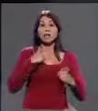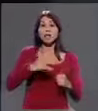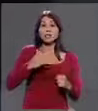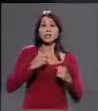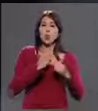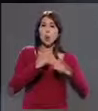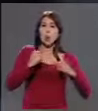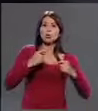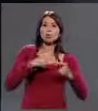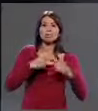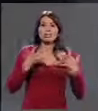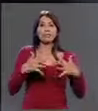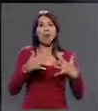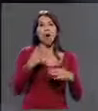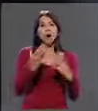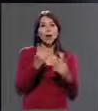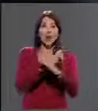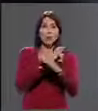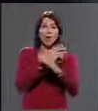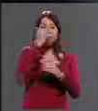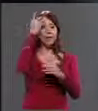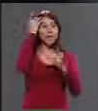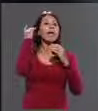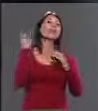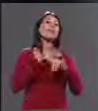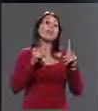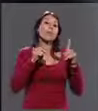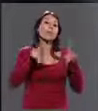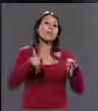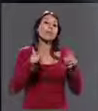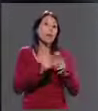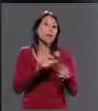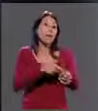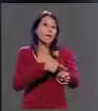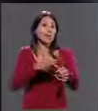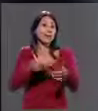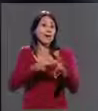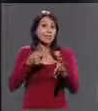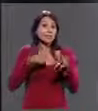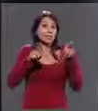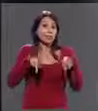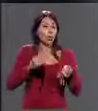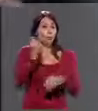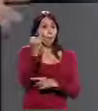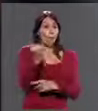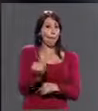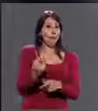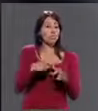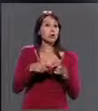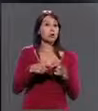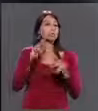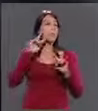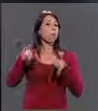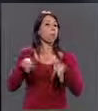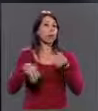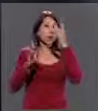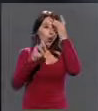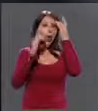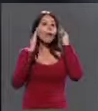cierto verdad Ahora sí voy a cuidarme lo que como pero muchas personas con diabetes son personas delgadas entonces ahí tal vez se pierde mucho la atención